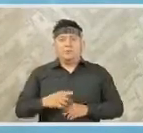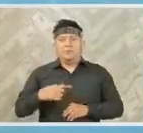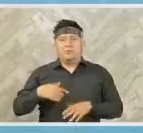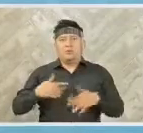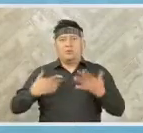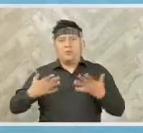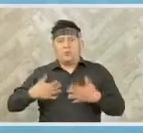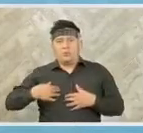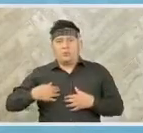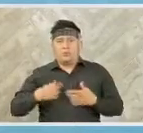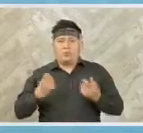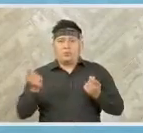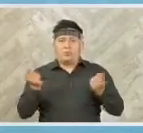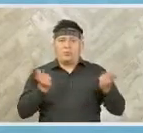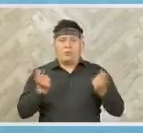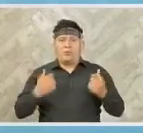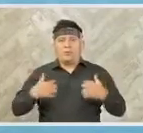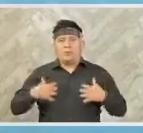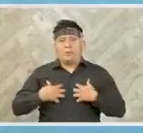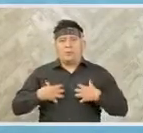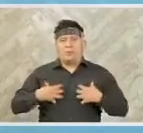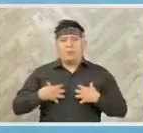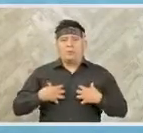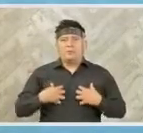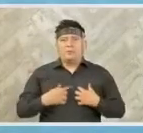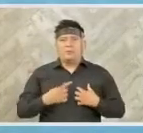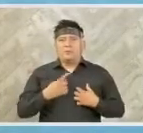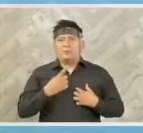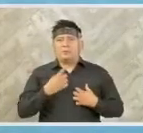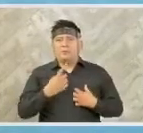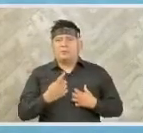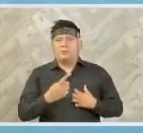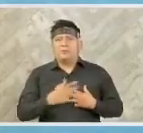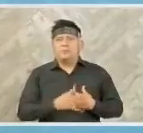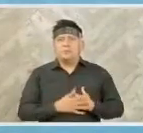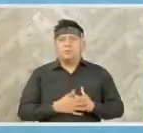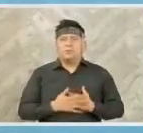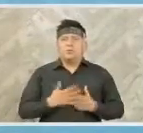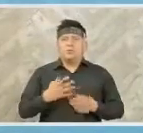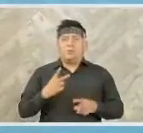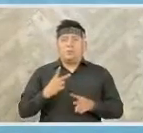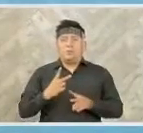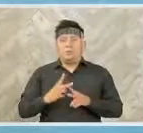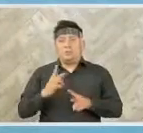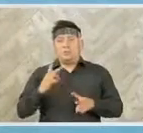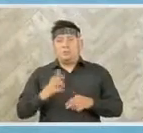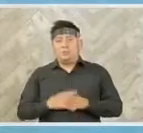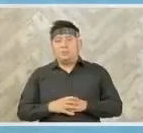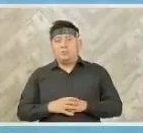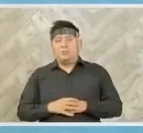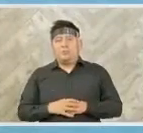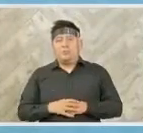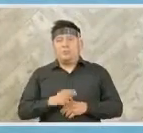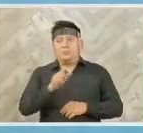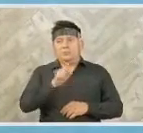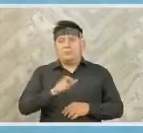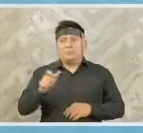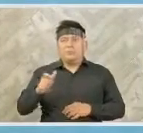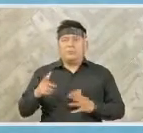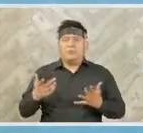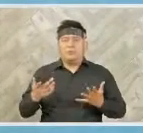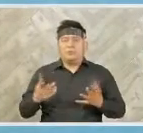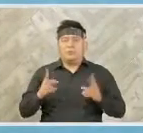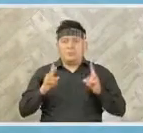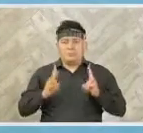controlar, esterilizar los animales evita la agresión de los animales hacia los seres humanos y en